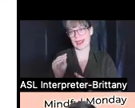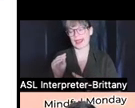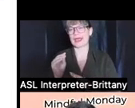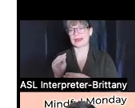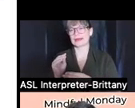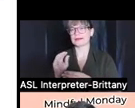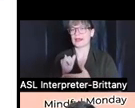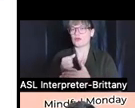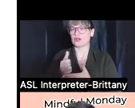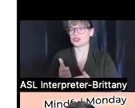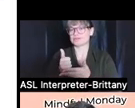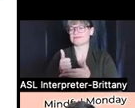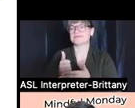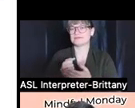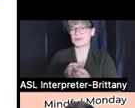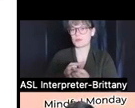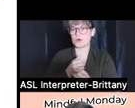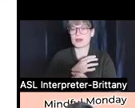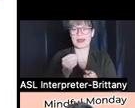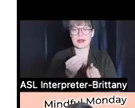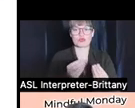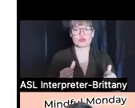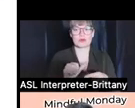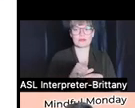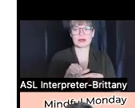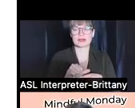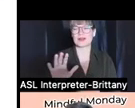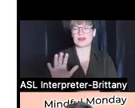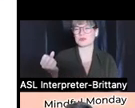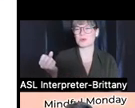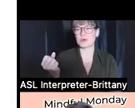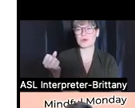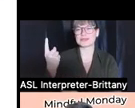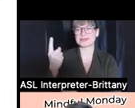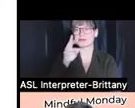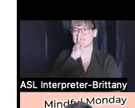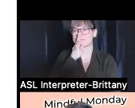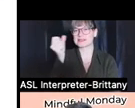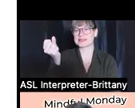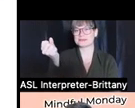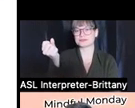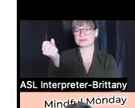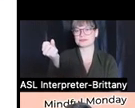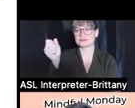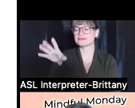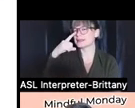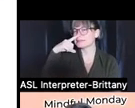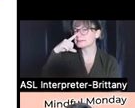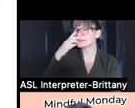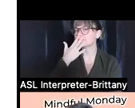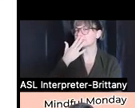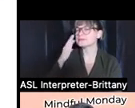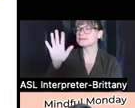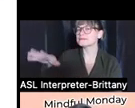los apoyos de comportamiento y prácticas. Chécamelo, ¿cuánto dinero ocupamos ahí para que yo vaya